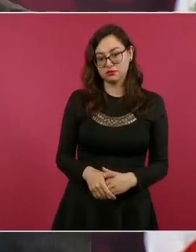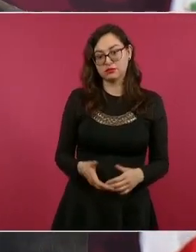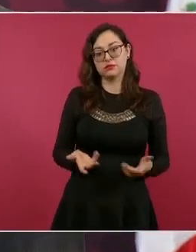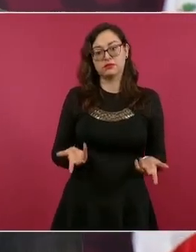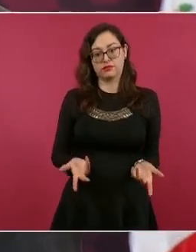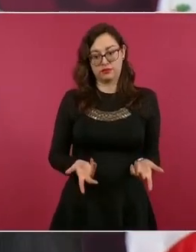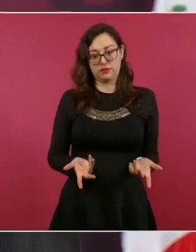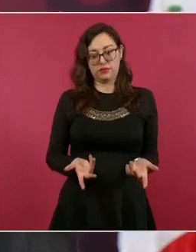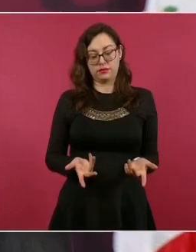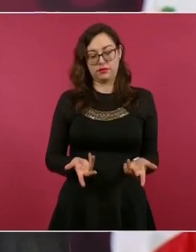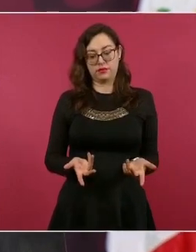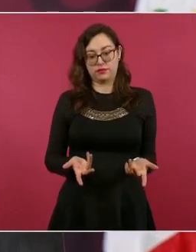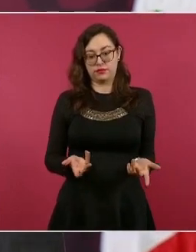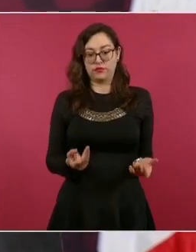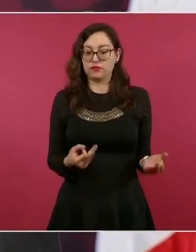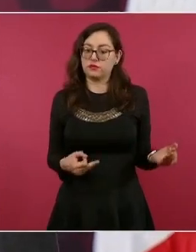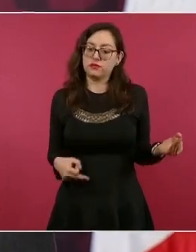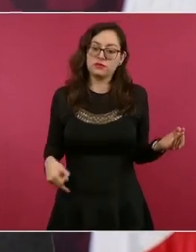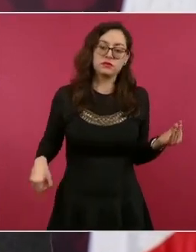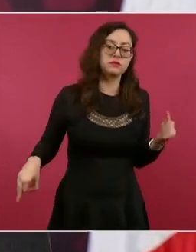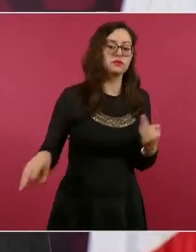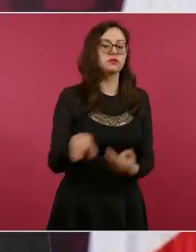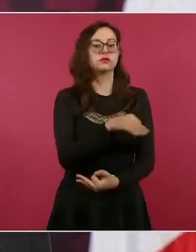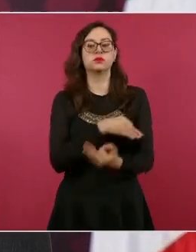Entonces, todos